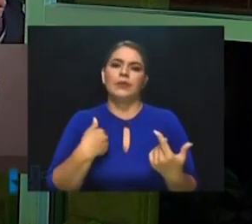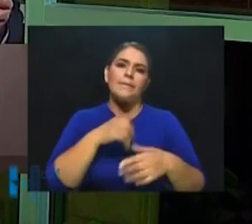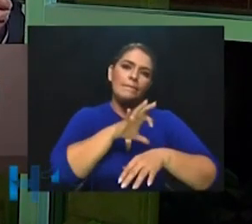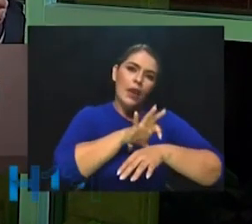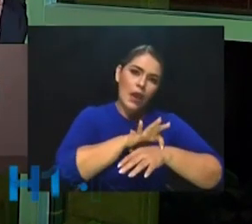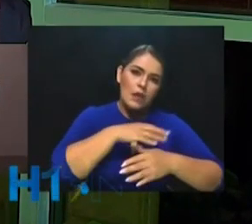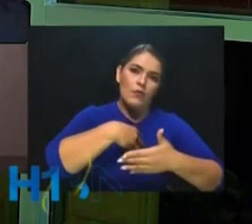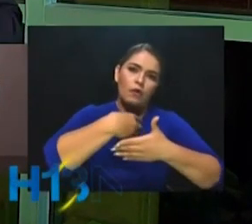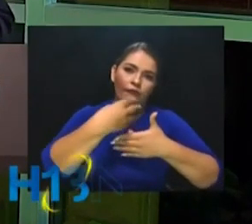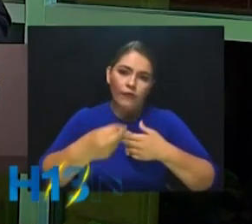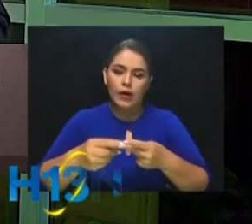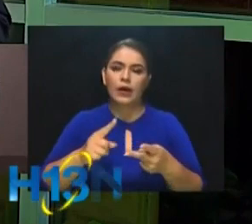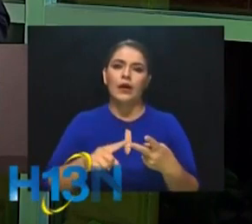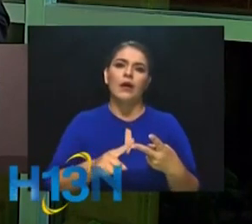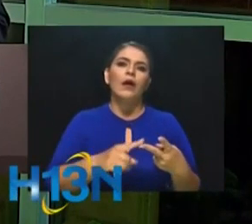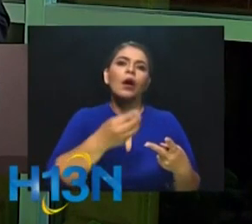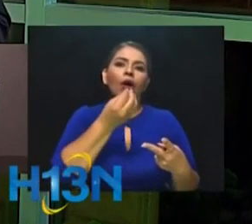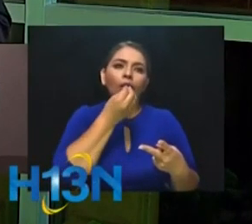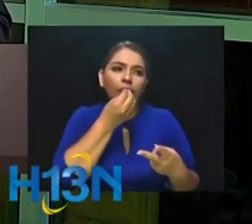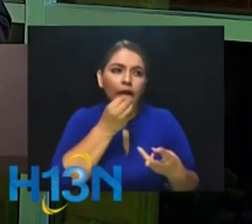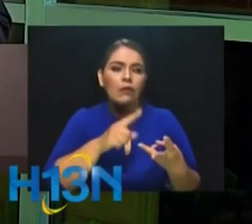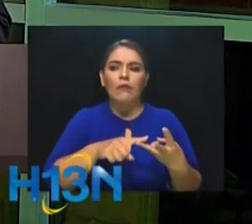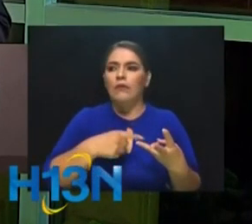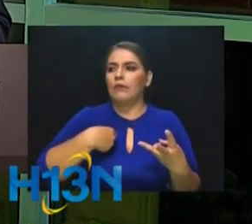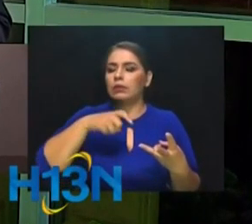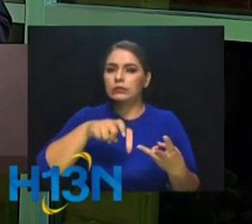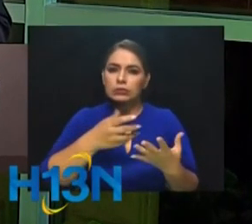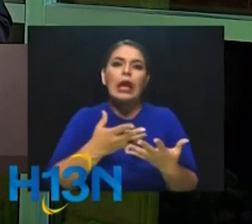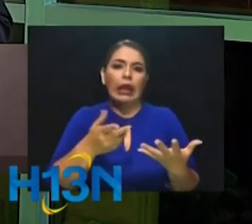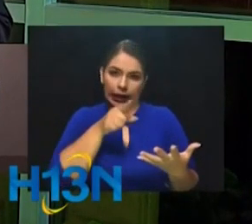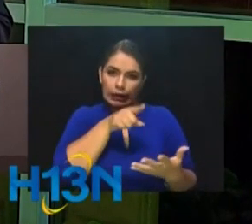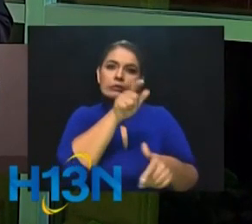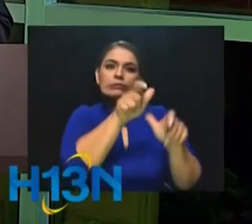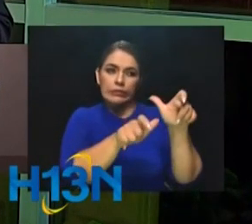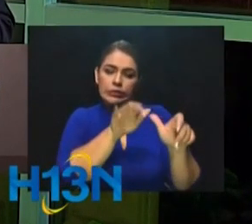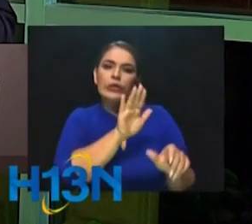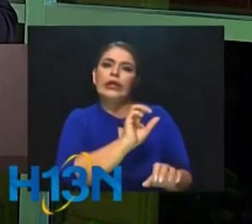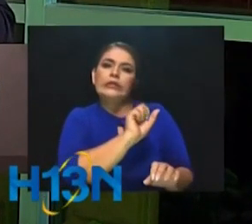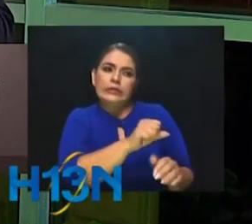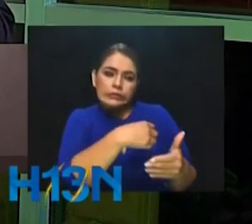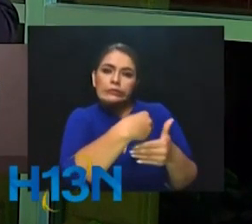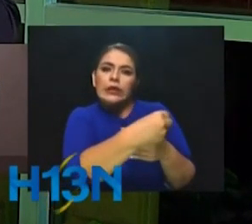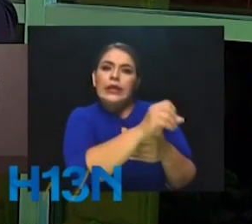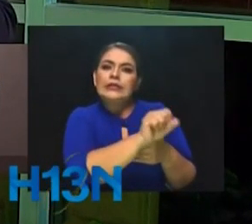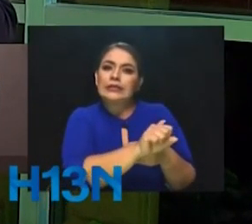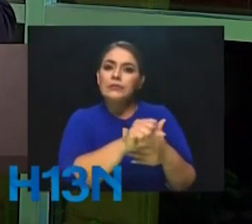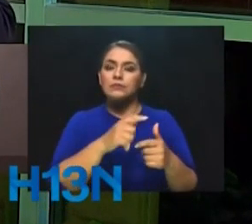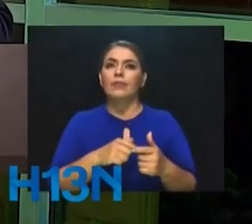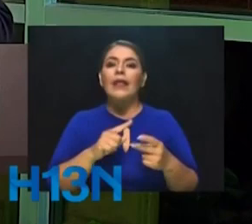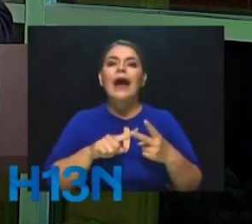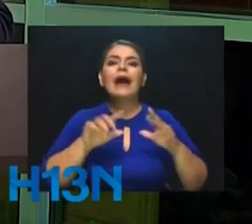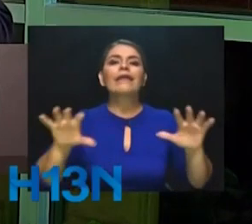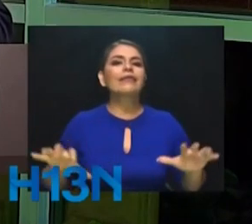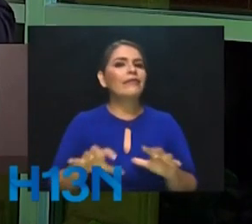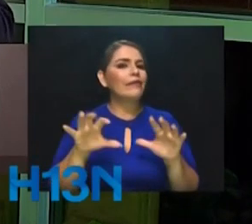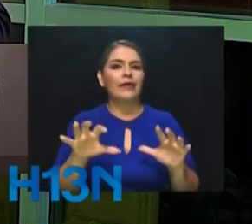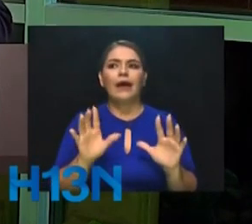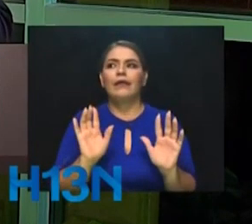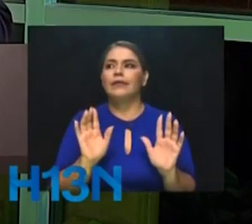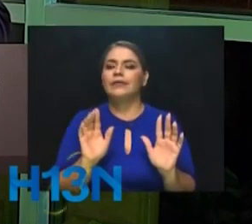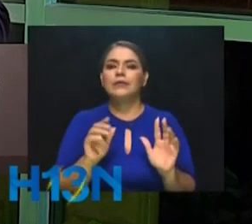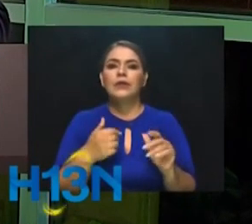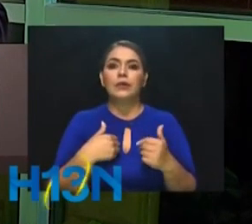el aprovisionamiento de víveres y todas las demás actividades que sea imperativo